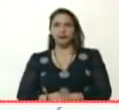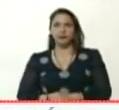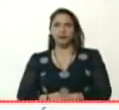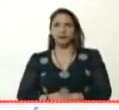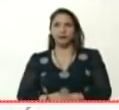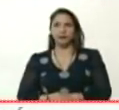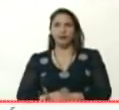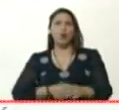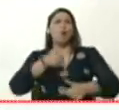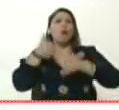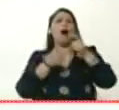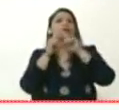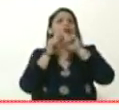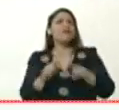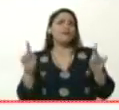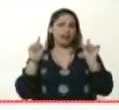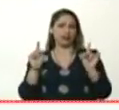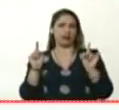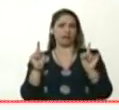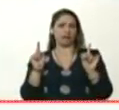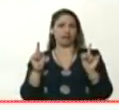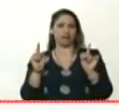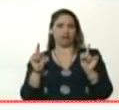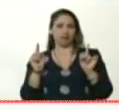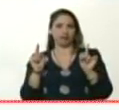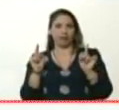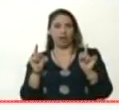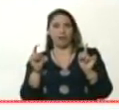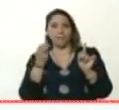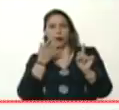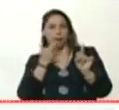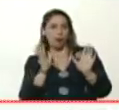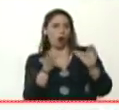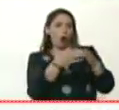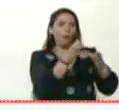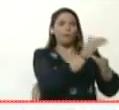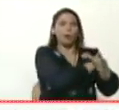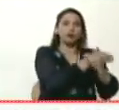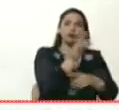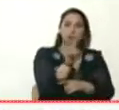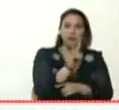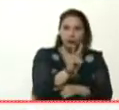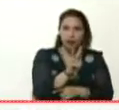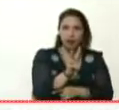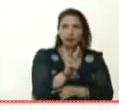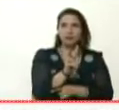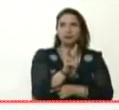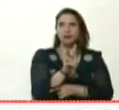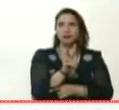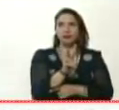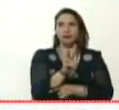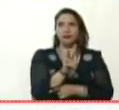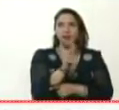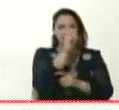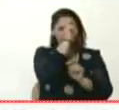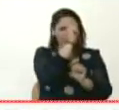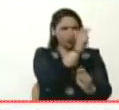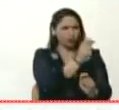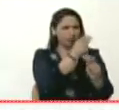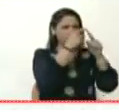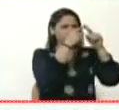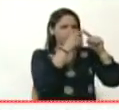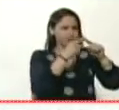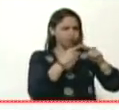¿Cuál sería la diferencia entre la derecha venezolana en reconocer unos